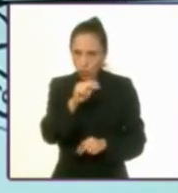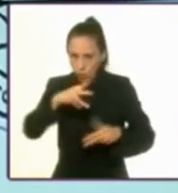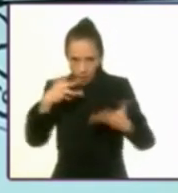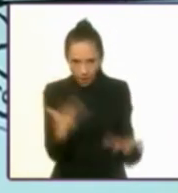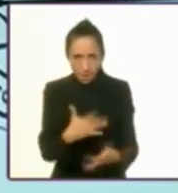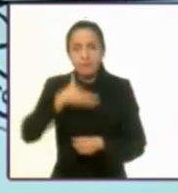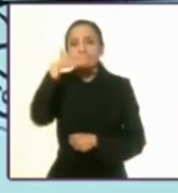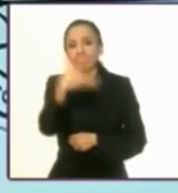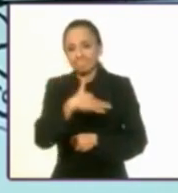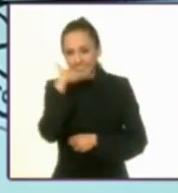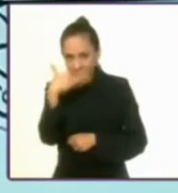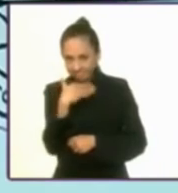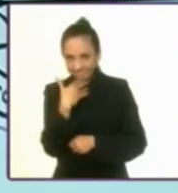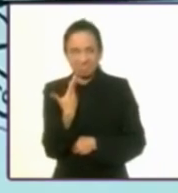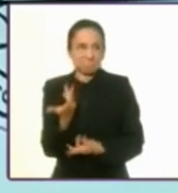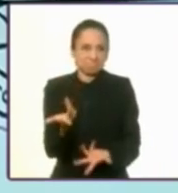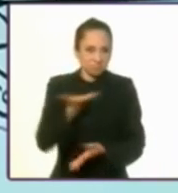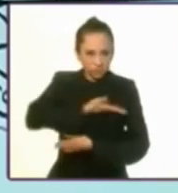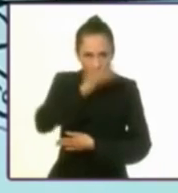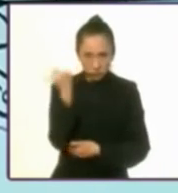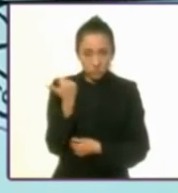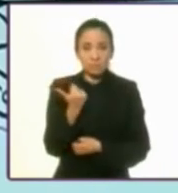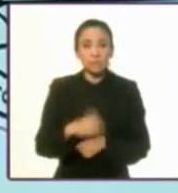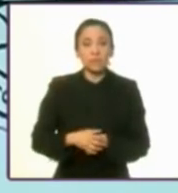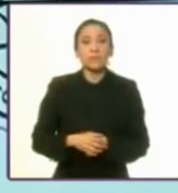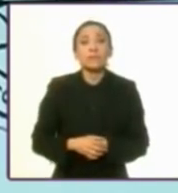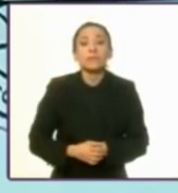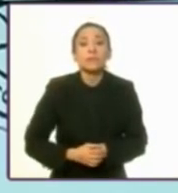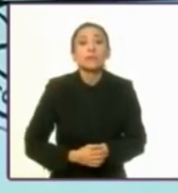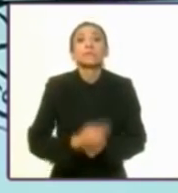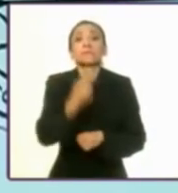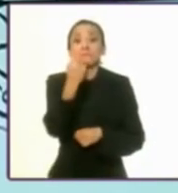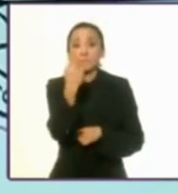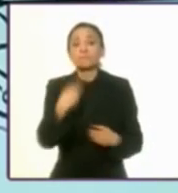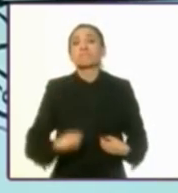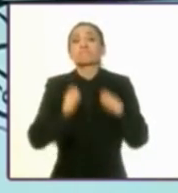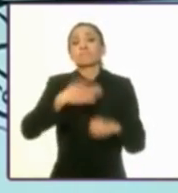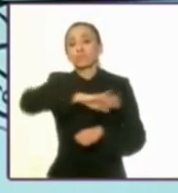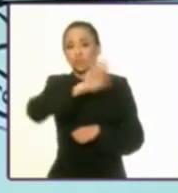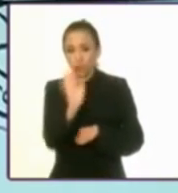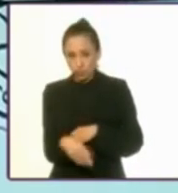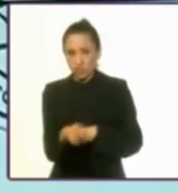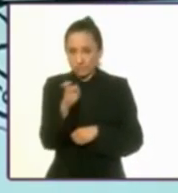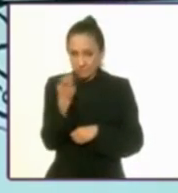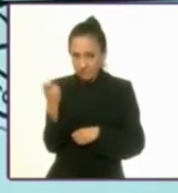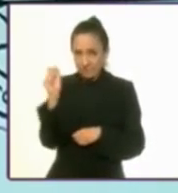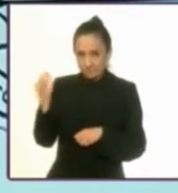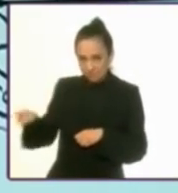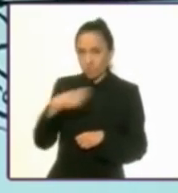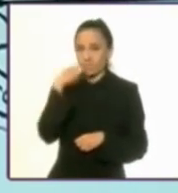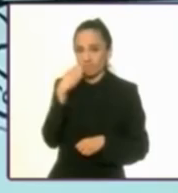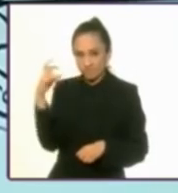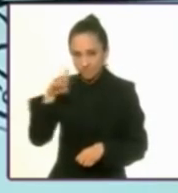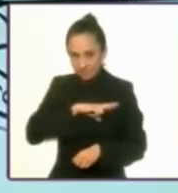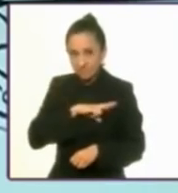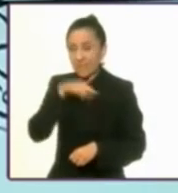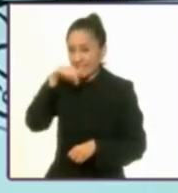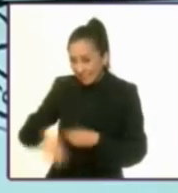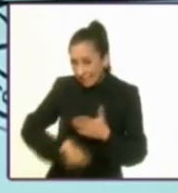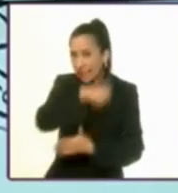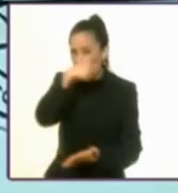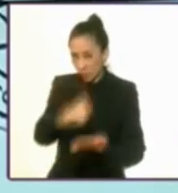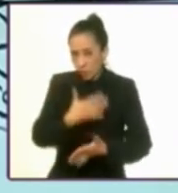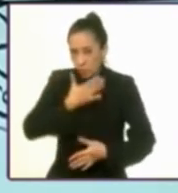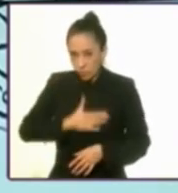se perdieron 25 vidas en un colegio si hubiera justicia en esta ciudad tú deberías de estar en la